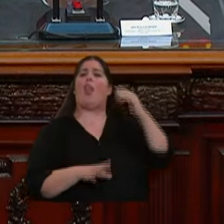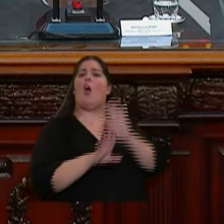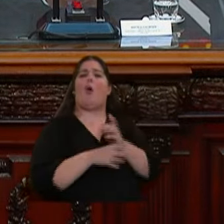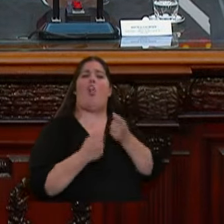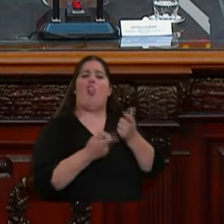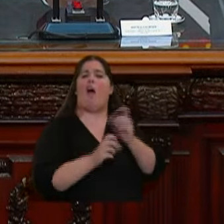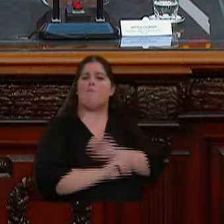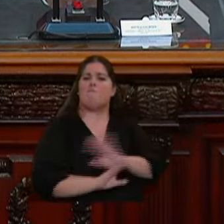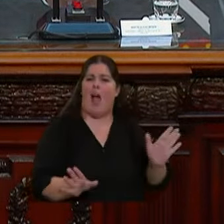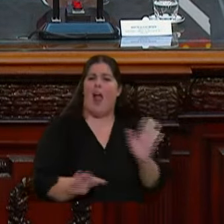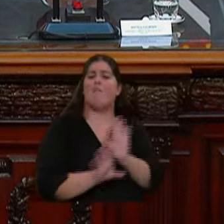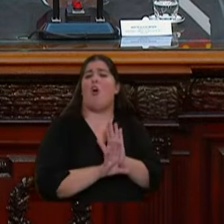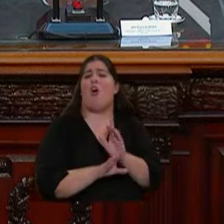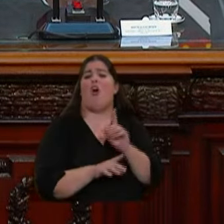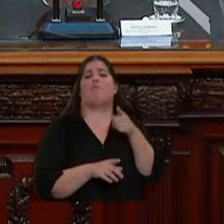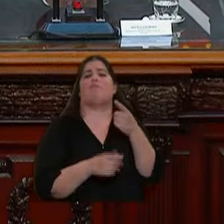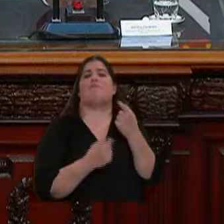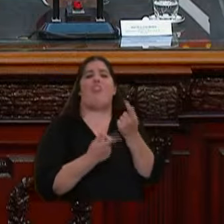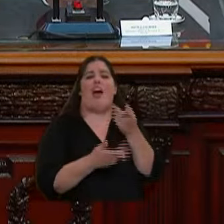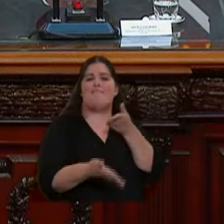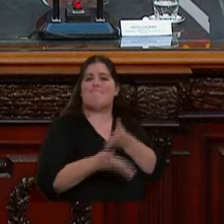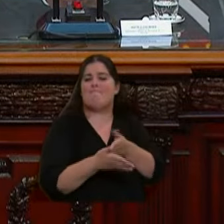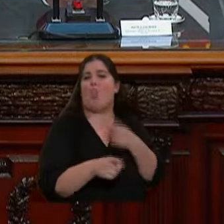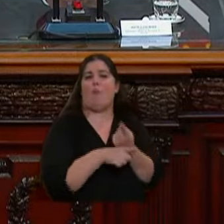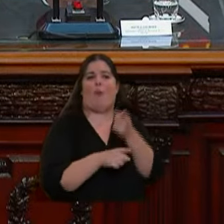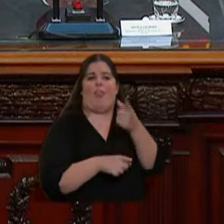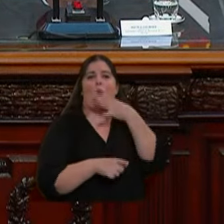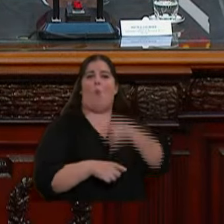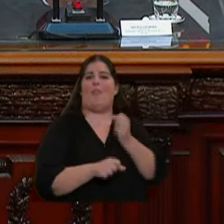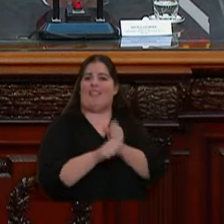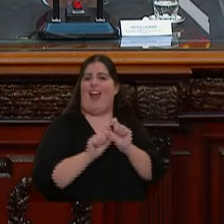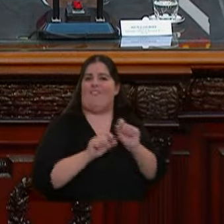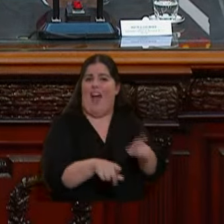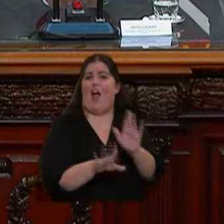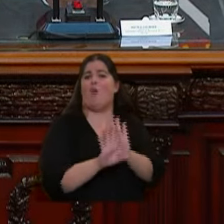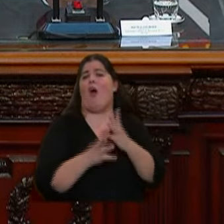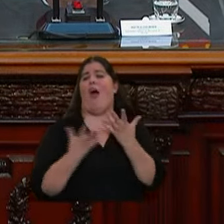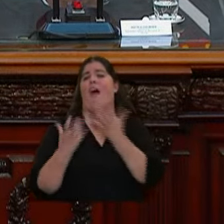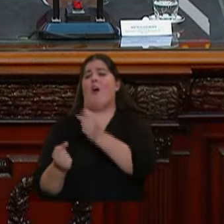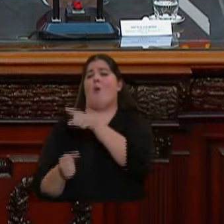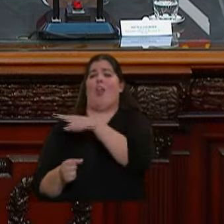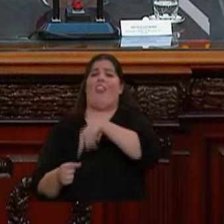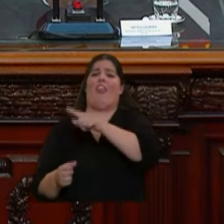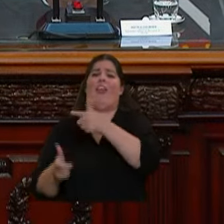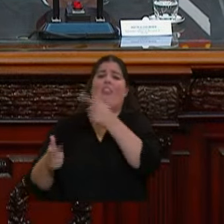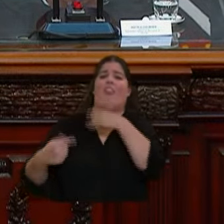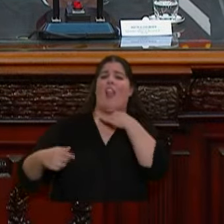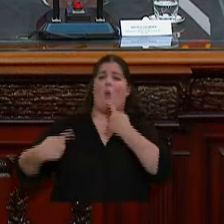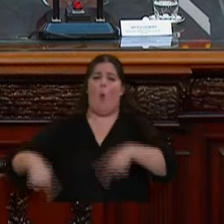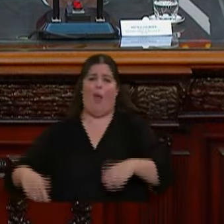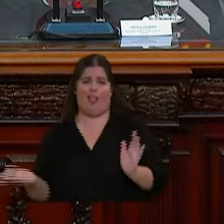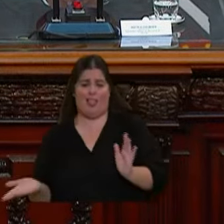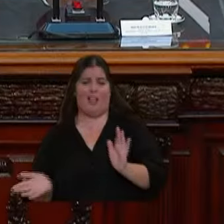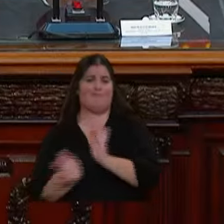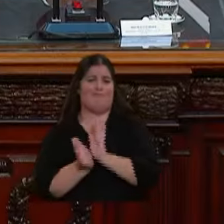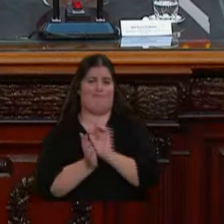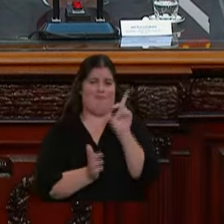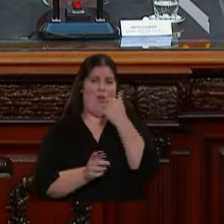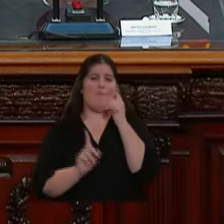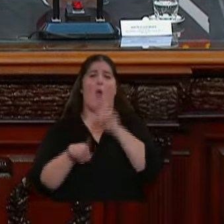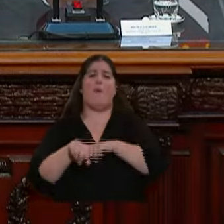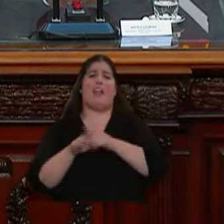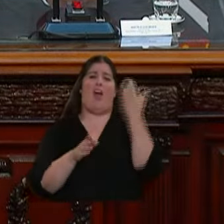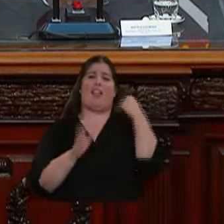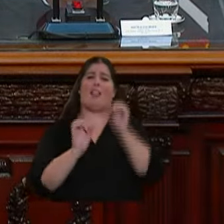manos y les impidieron cumplir con su trabajo, poniéndose del lado de los delincuentes, ejemplificado en el absurdo de soltar presos durante